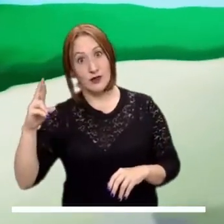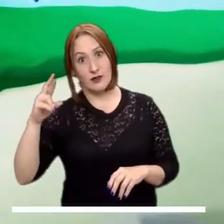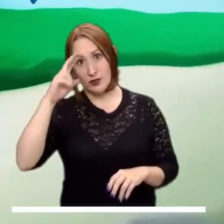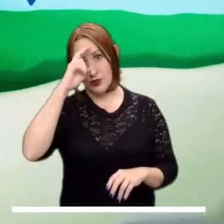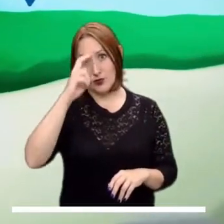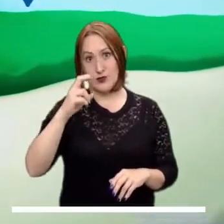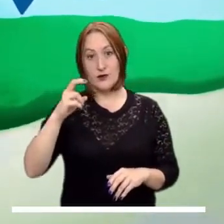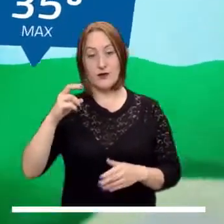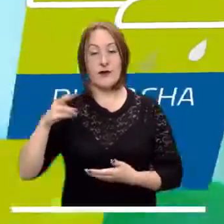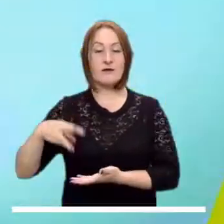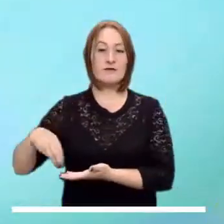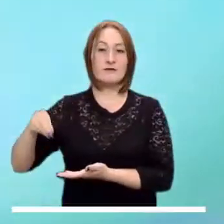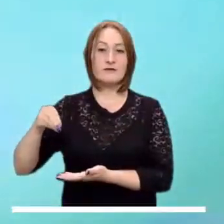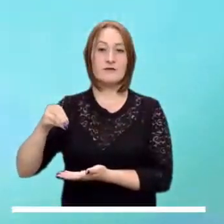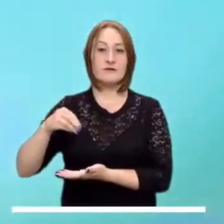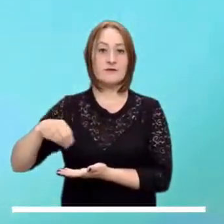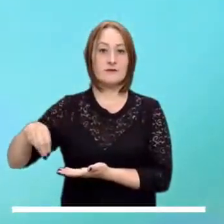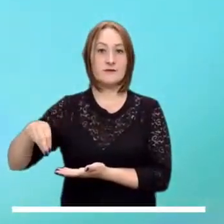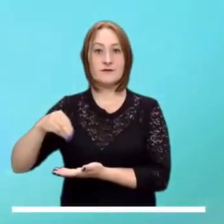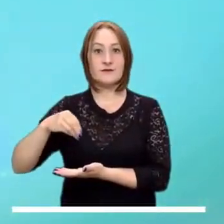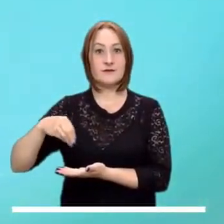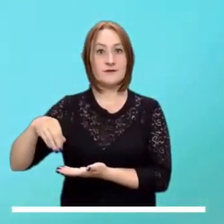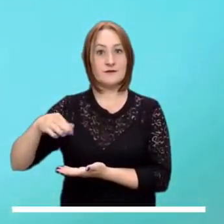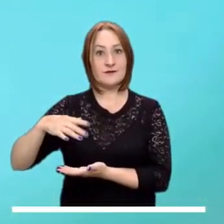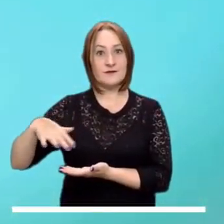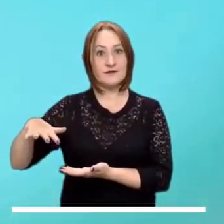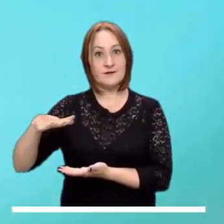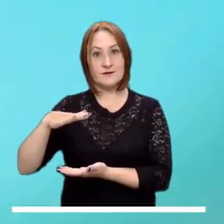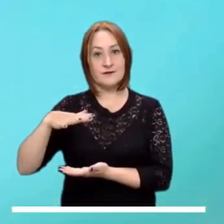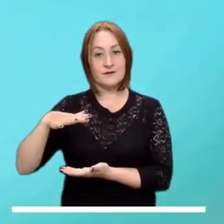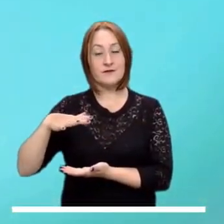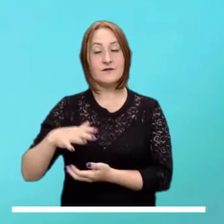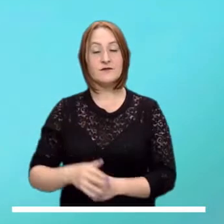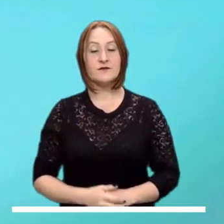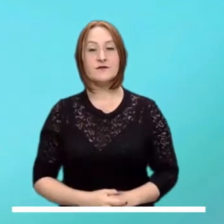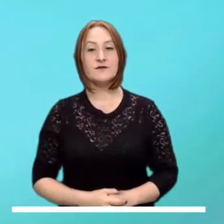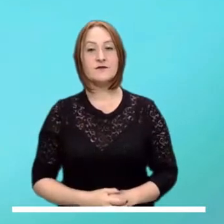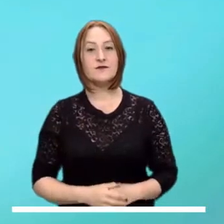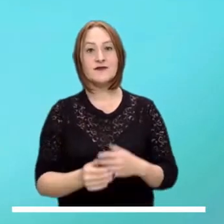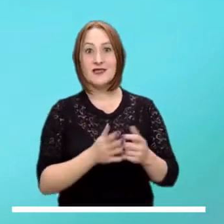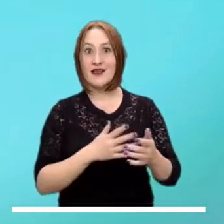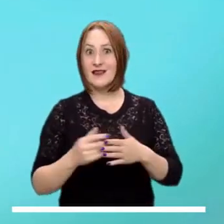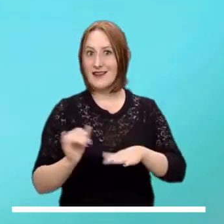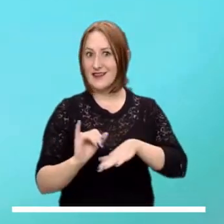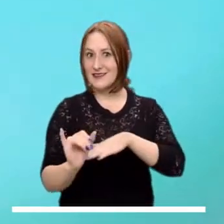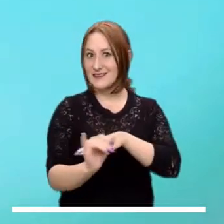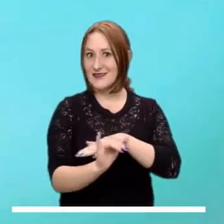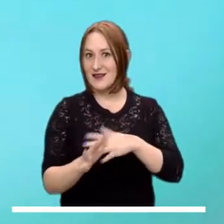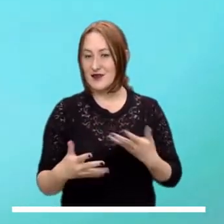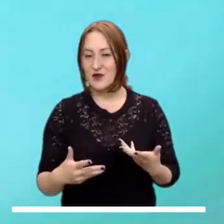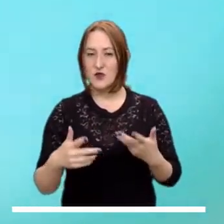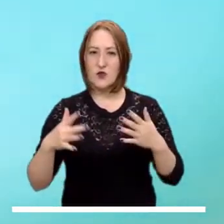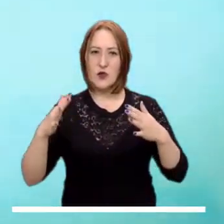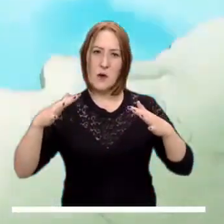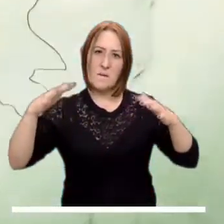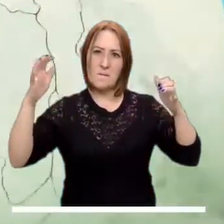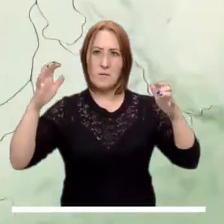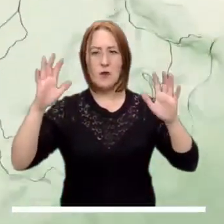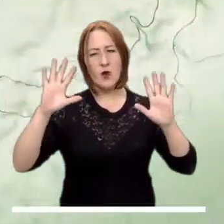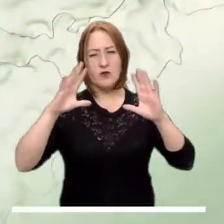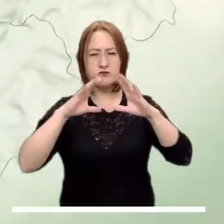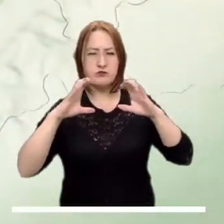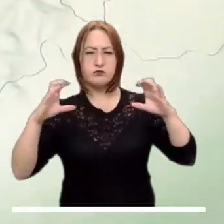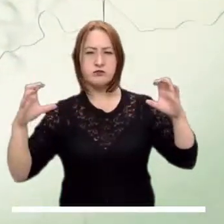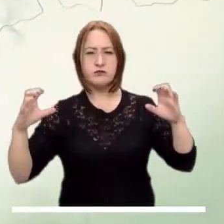y norte de Magdalena. En San Andrés y Providencia, según los pronósticos, se mantienen las condiciones secas. El cielo de las